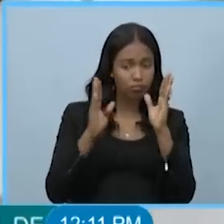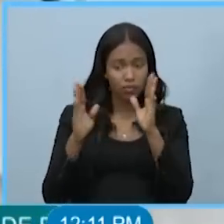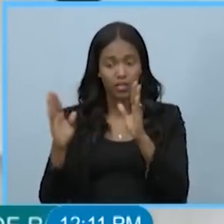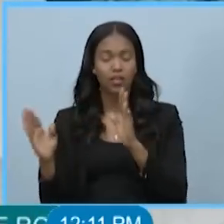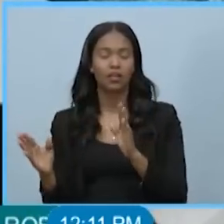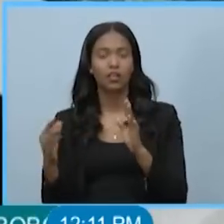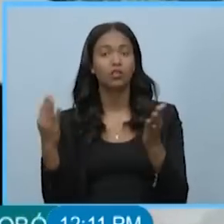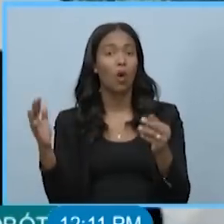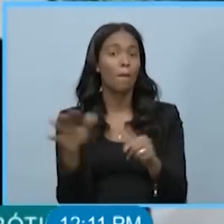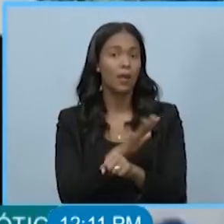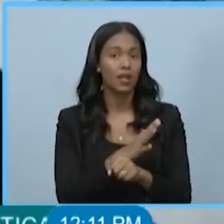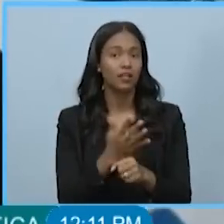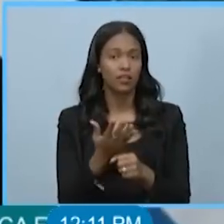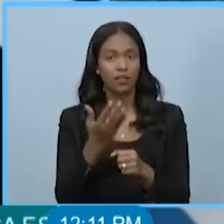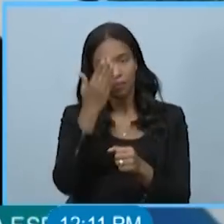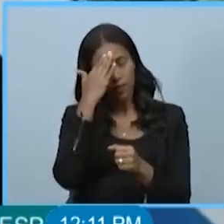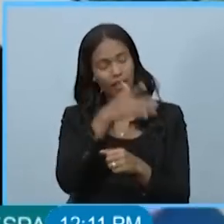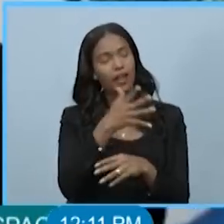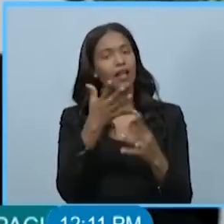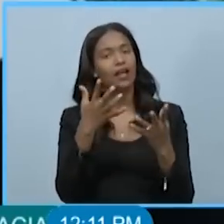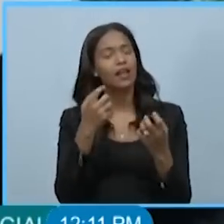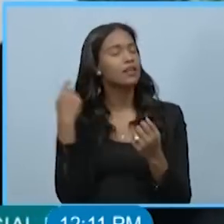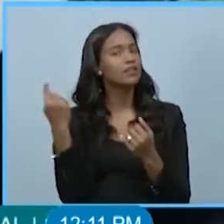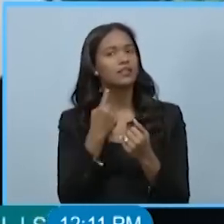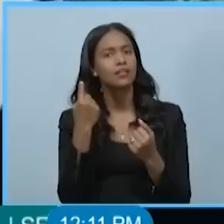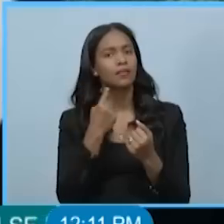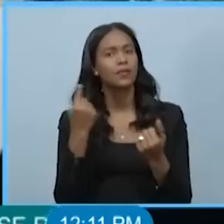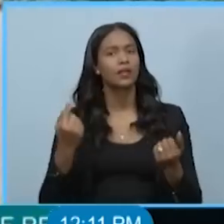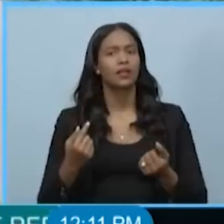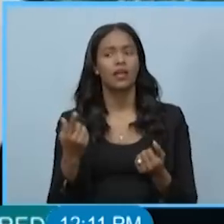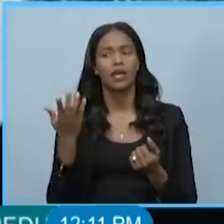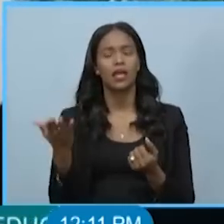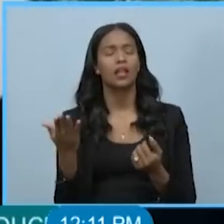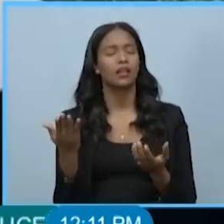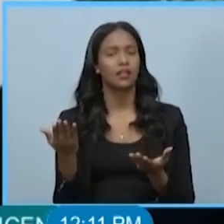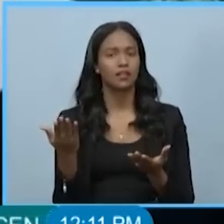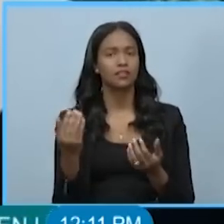precisamente le